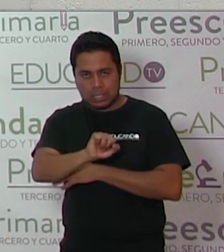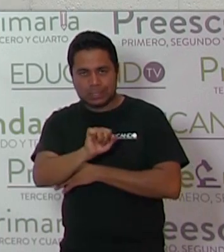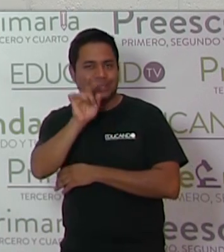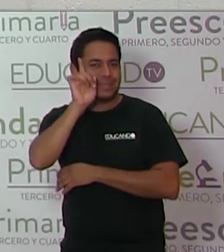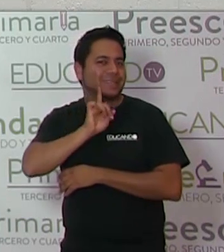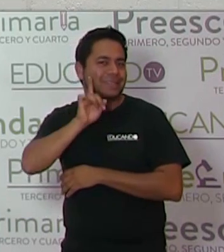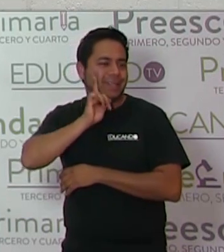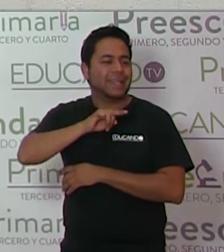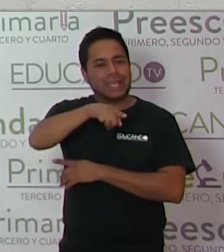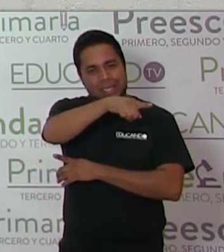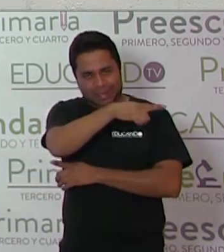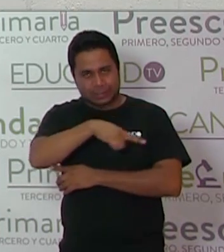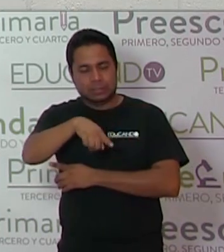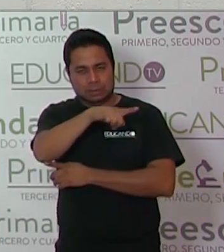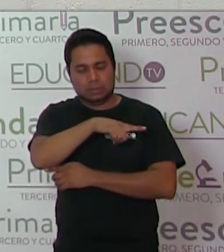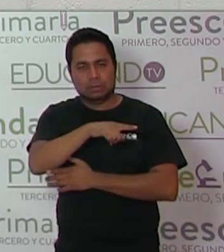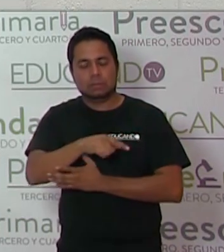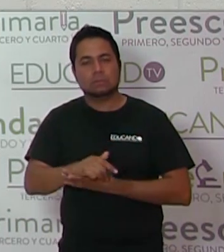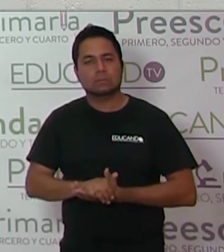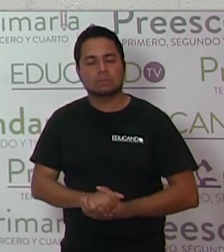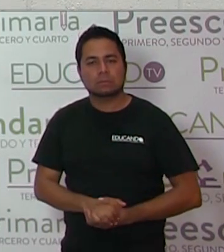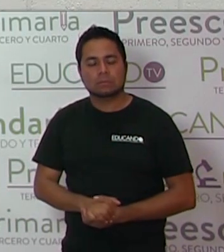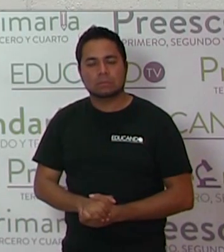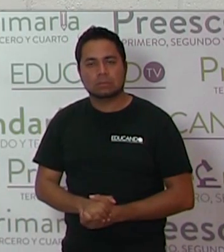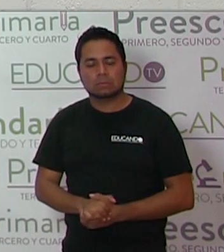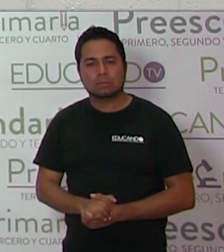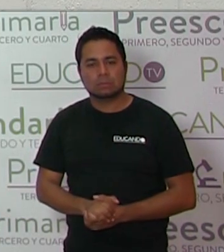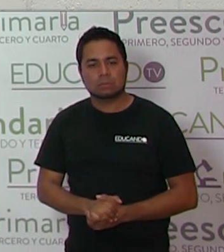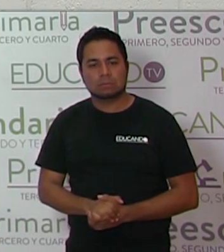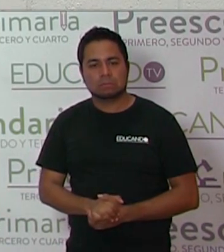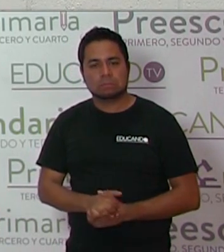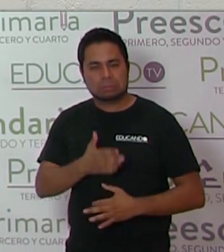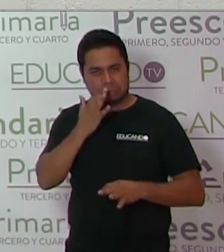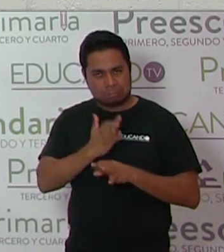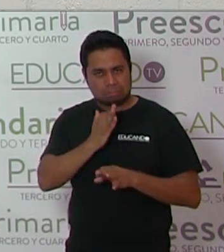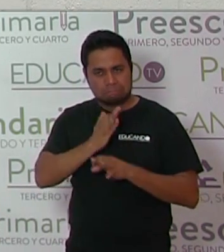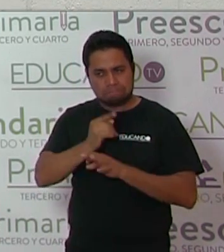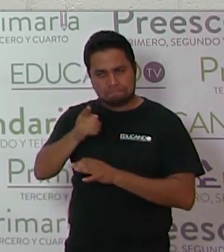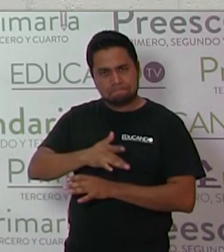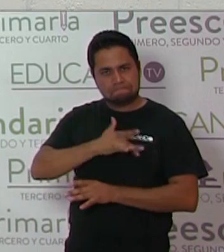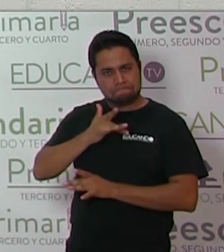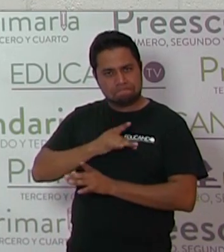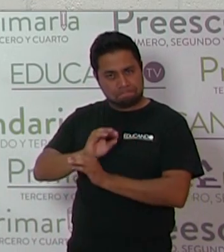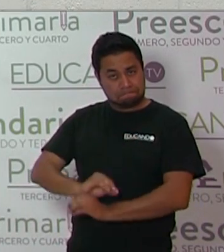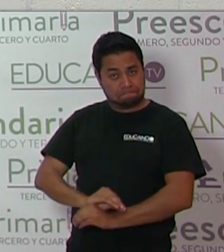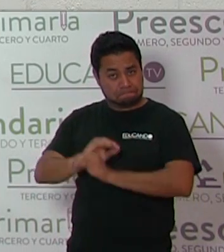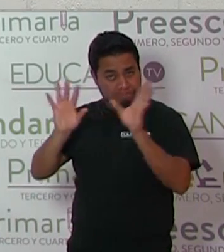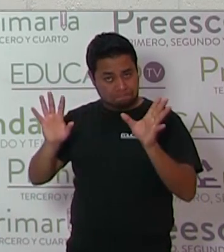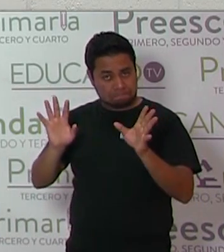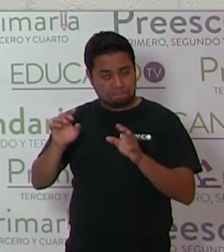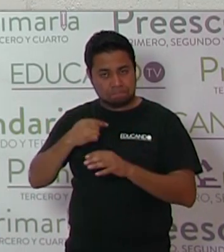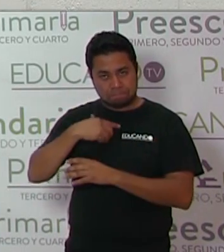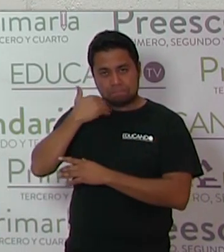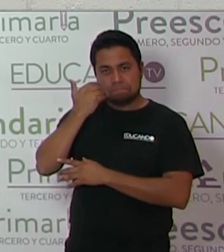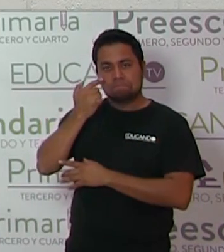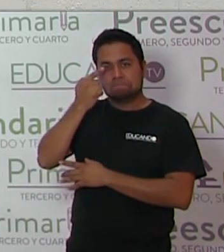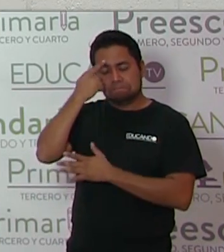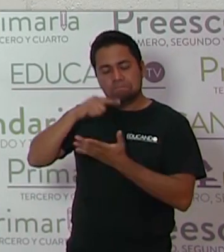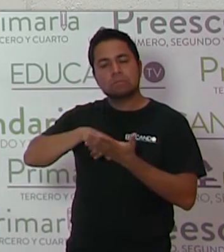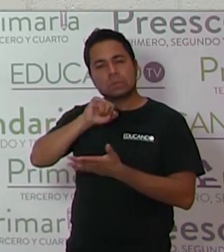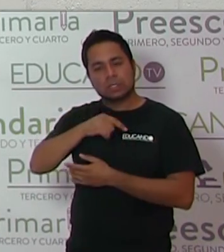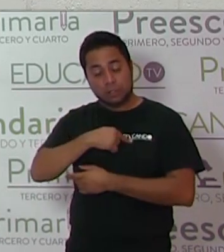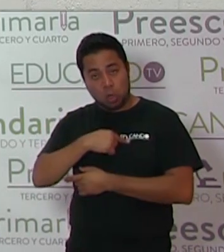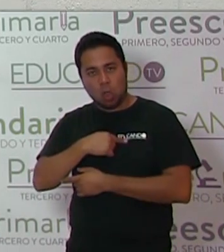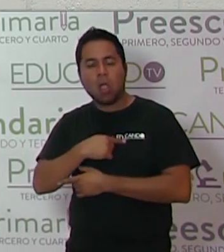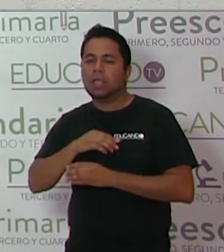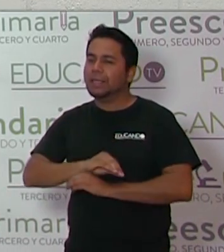ellas. Fíjense muy bien, ellas. ¿Hasta acá les está quedando claro? Yo espero que sí, a mí me está